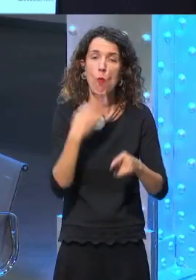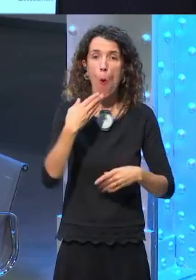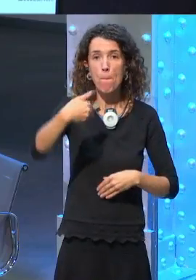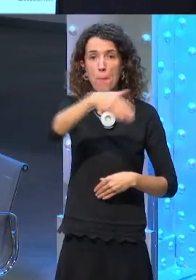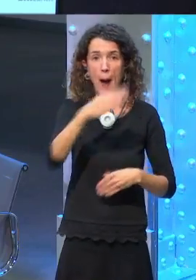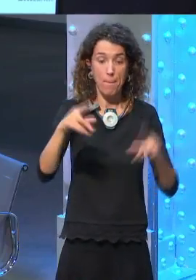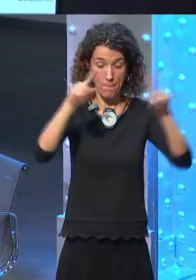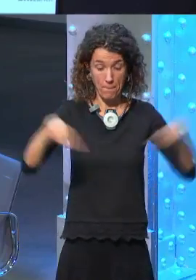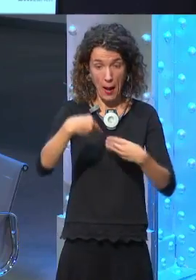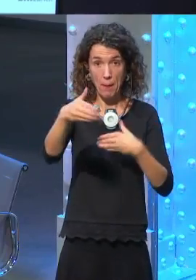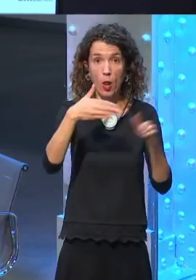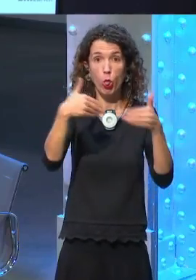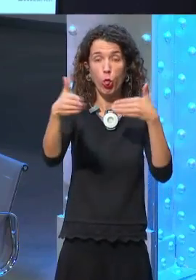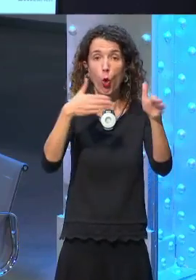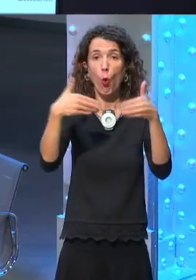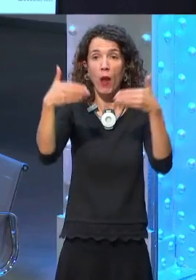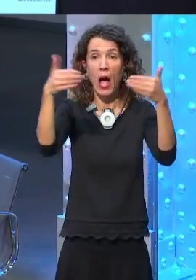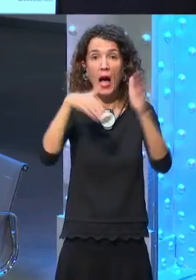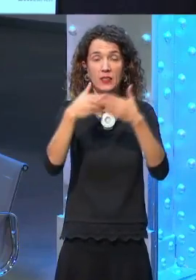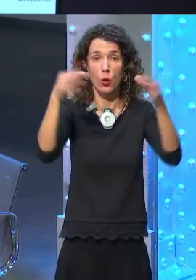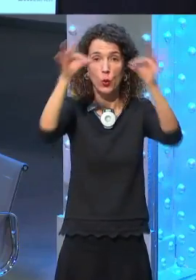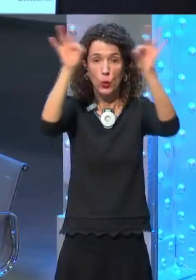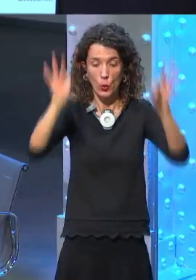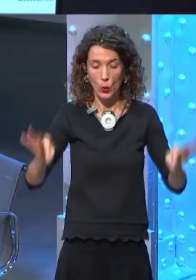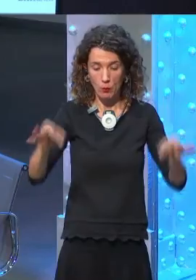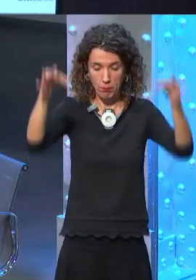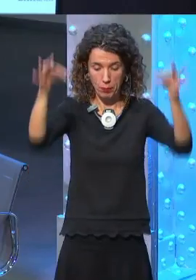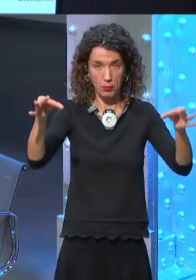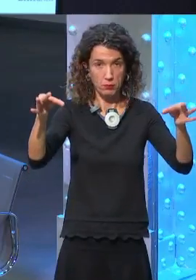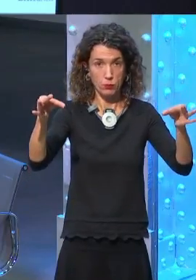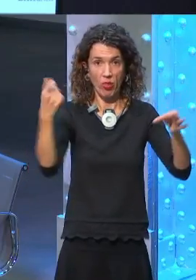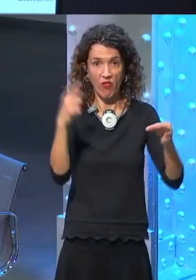que se dobla un poco hasta que se queda sujeta sin necesidad de ayuda.